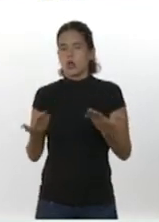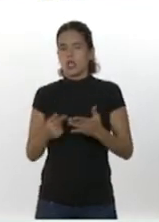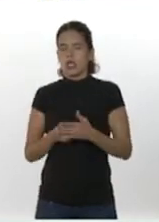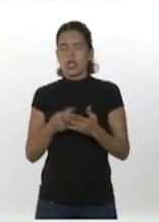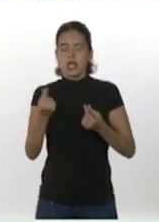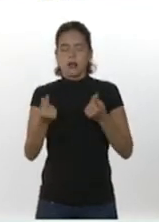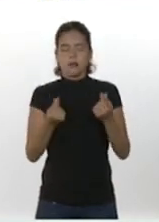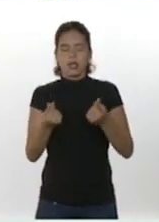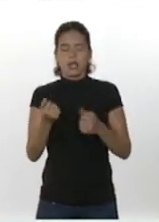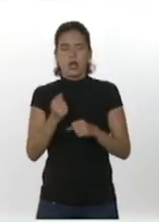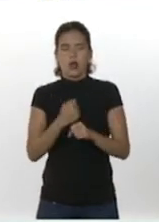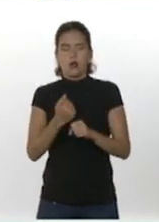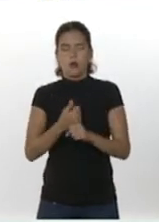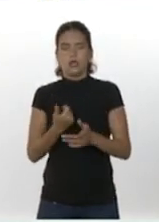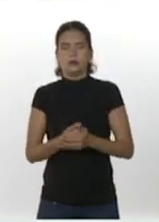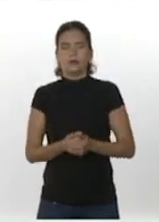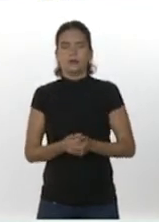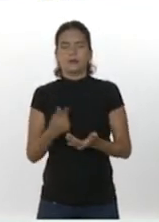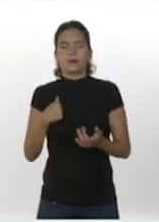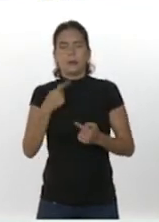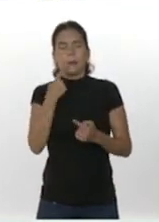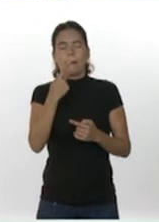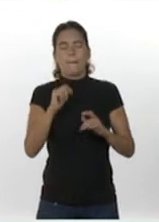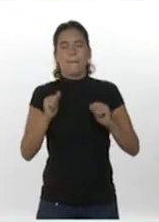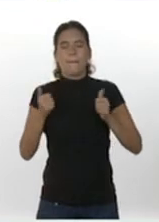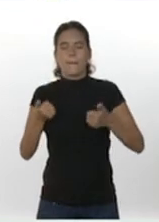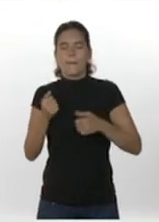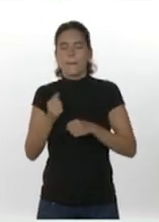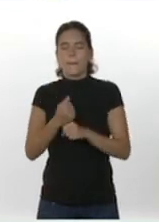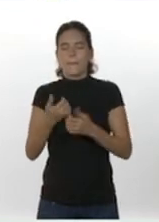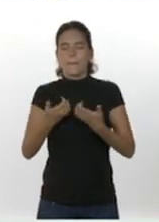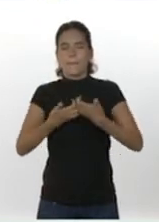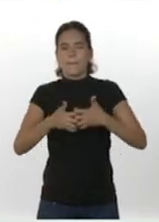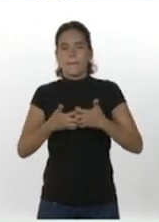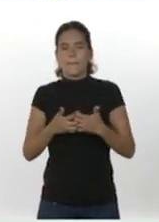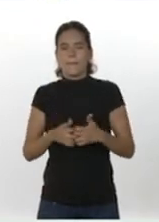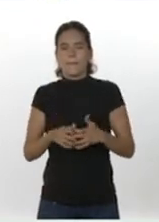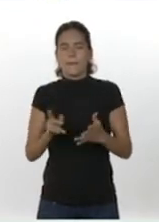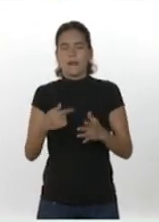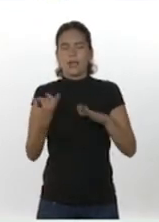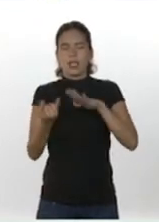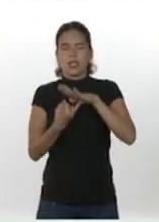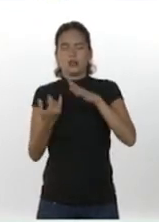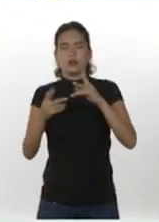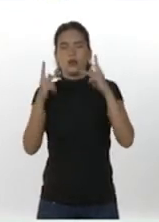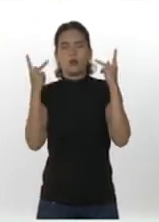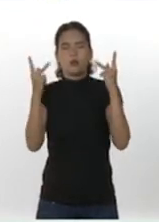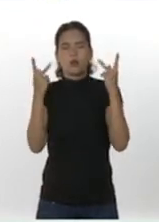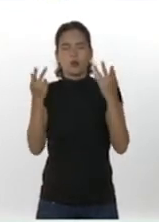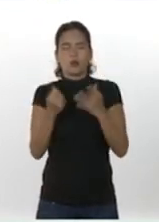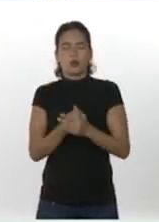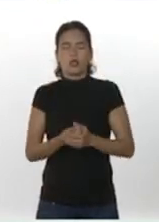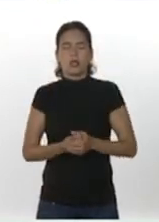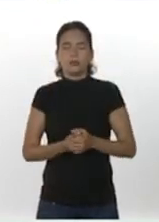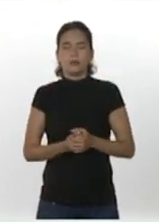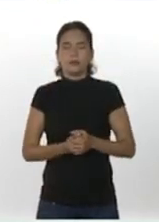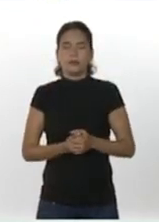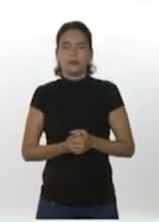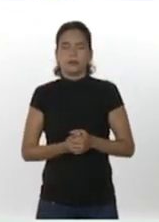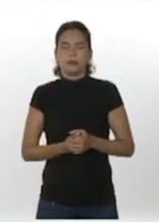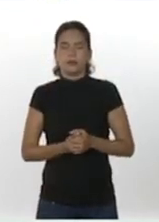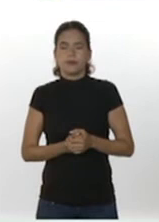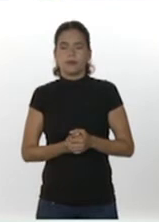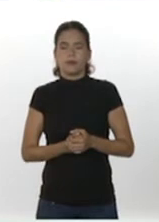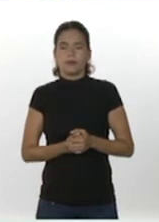mercado laboral formal, es decir, comenzar a trabajar en una empresa, un ente público o privado, algún negocio bien formal y bien